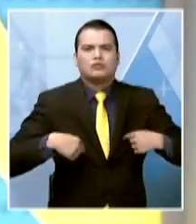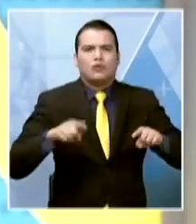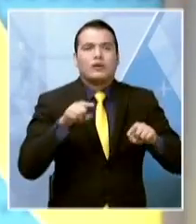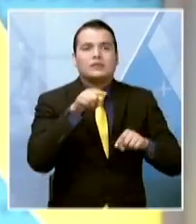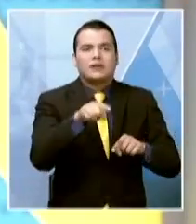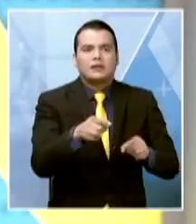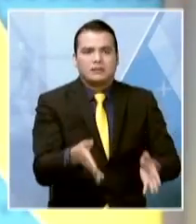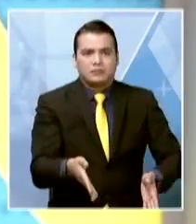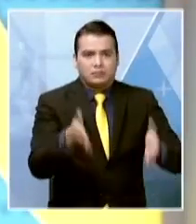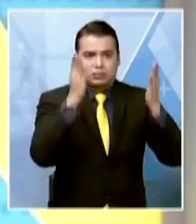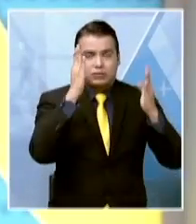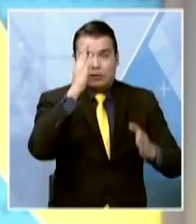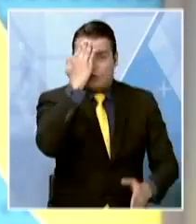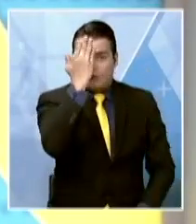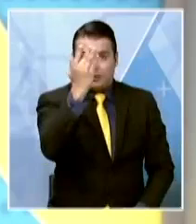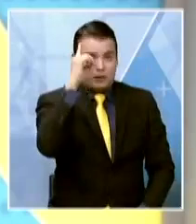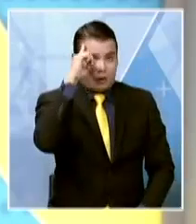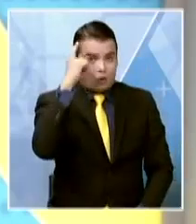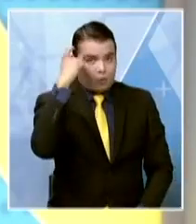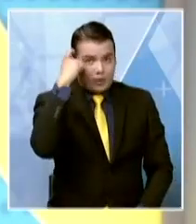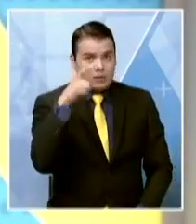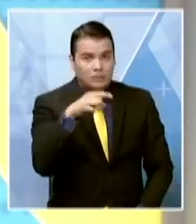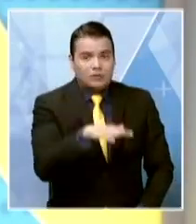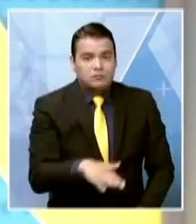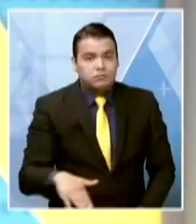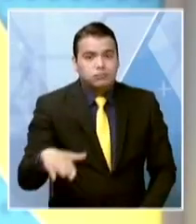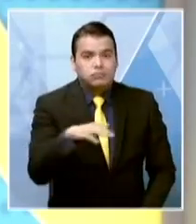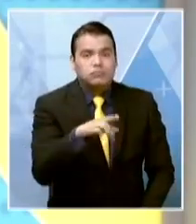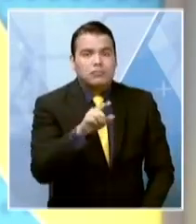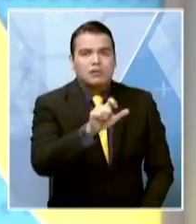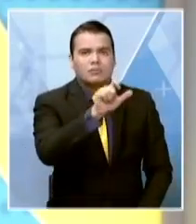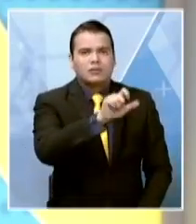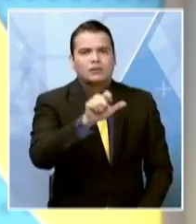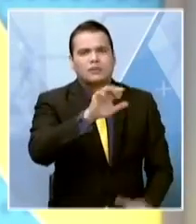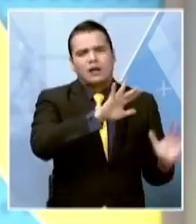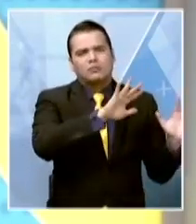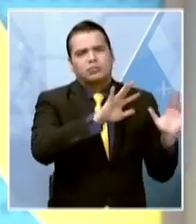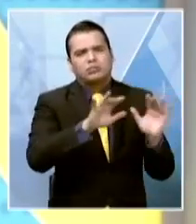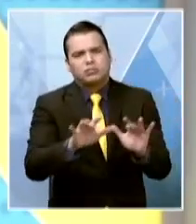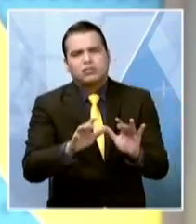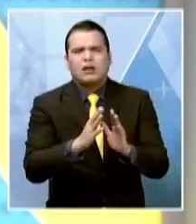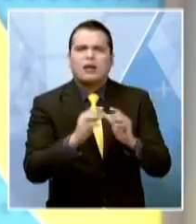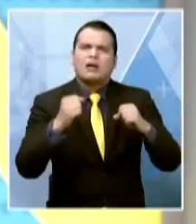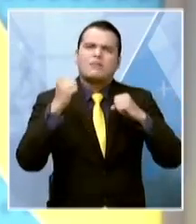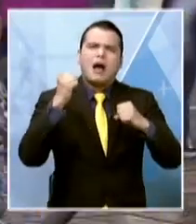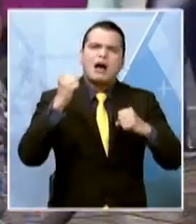San Francisco. Carlos Aponte, buenas tardes y cuéntenos cómo se desarrolla esta nueva manifestación. Adelante.